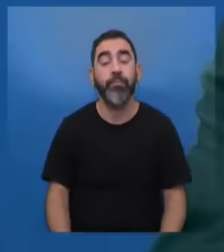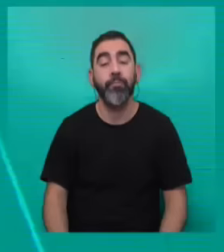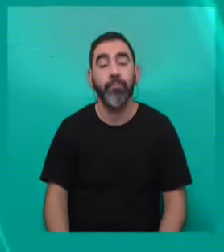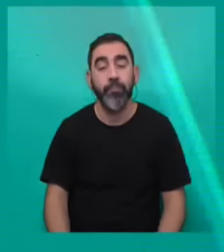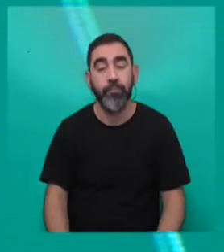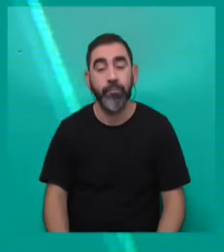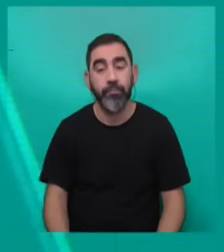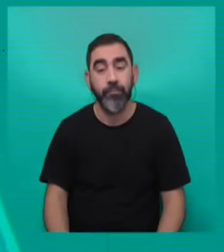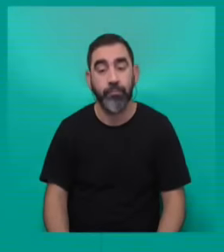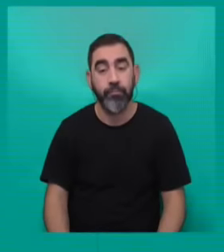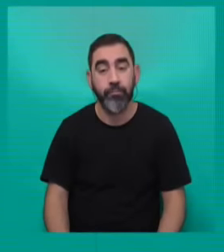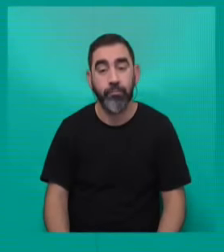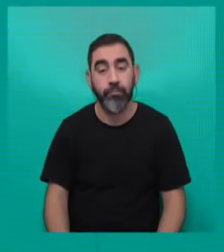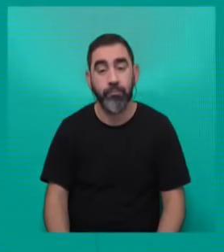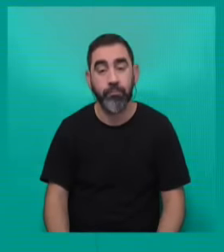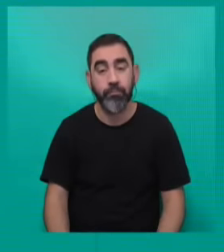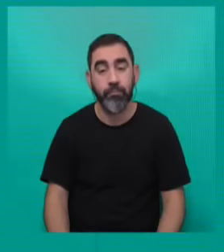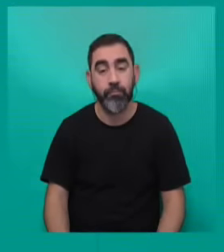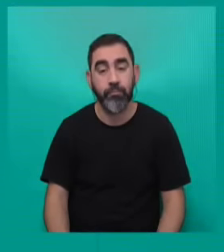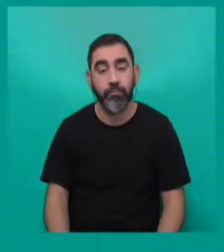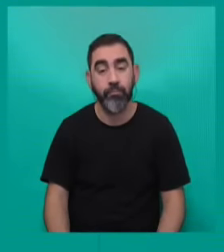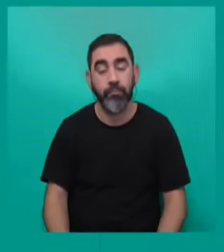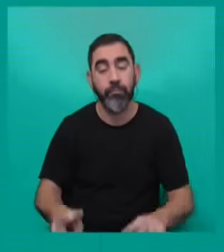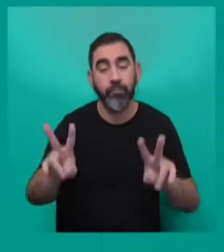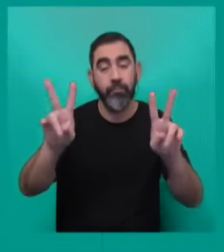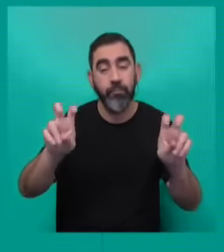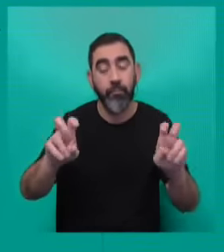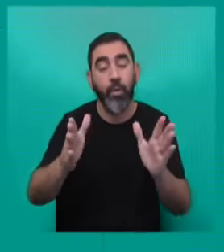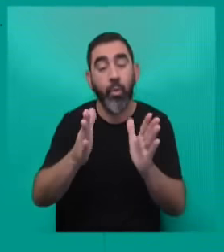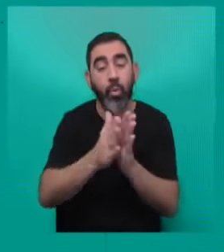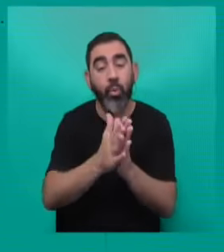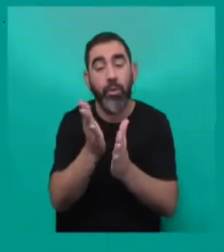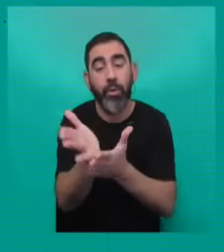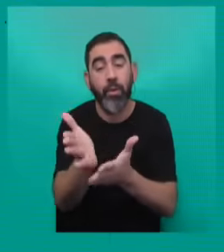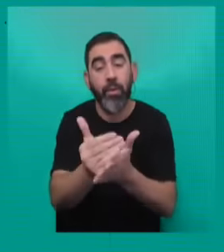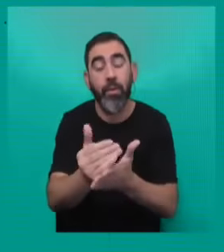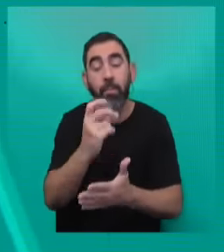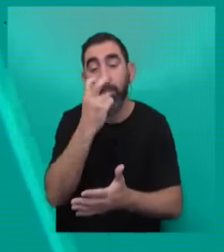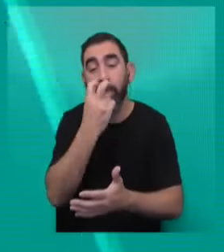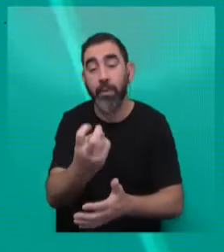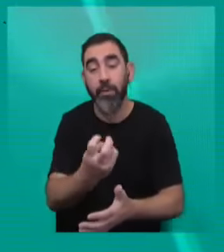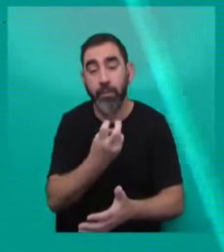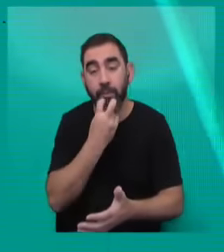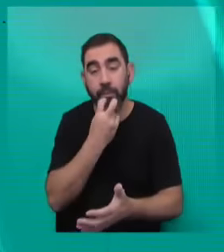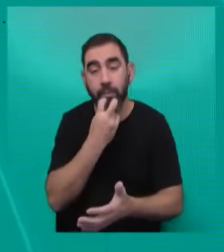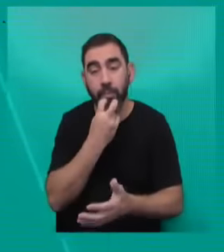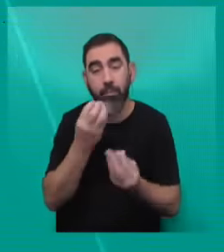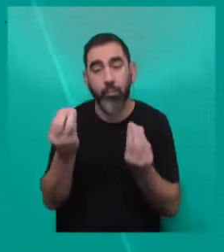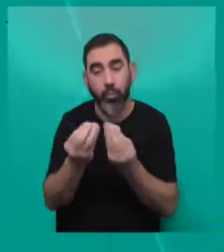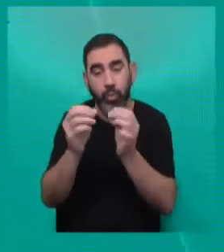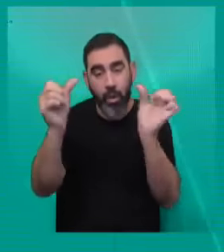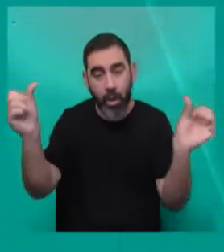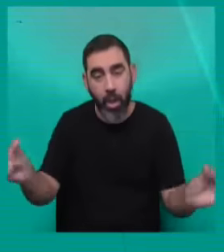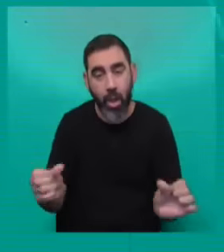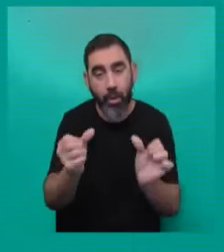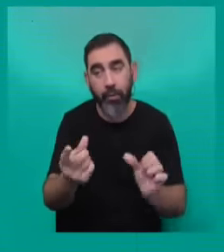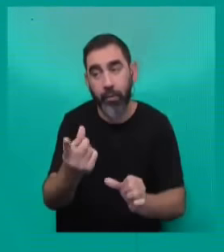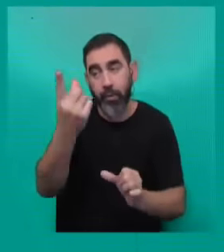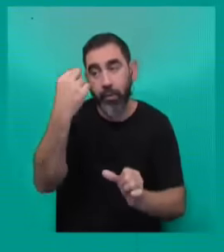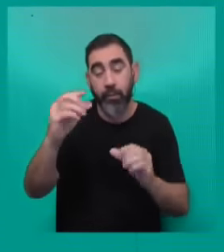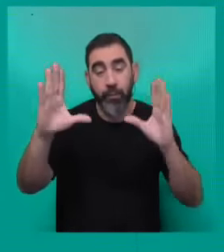desarrollo bien y ahora nos vamos a otros temas porque la junta departamental de San José estuvo con mucha actividad anoche